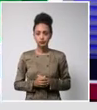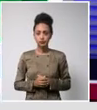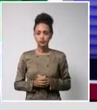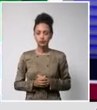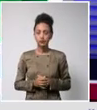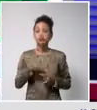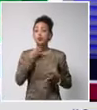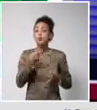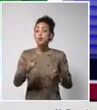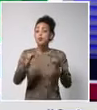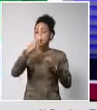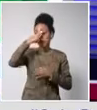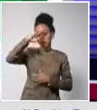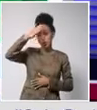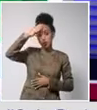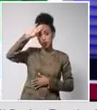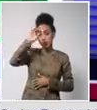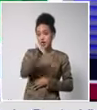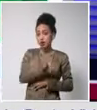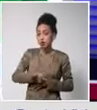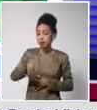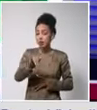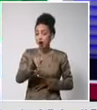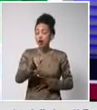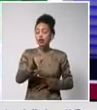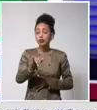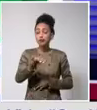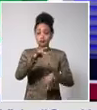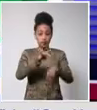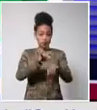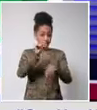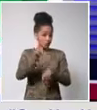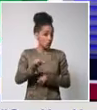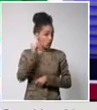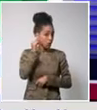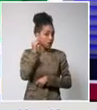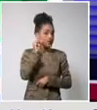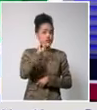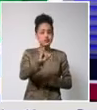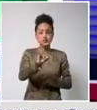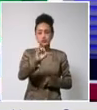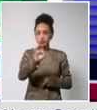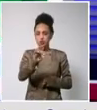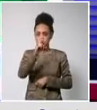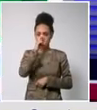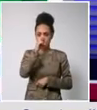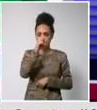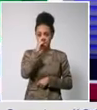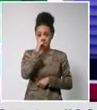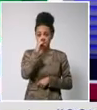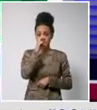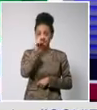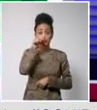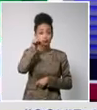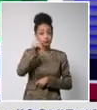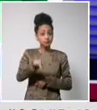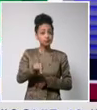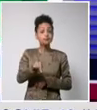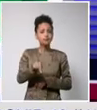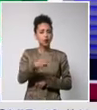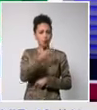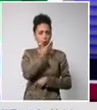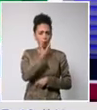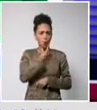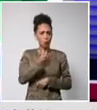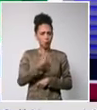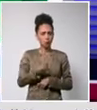Fallece en Cuba una paciente de 68 años, pudiéramos decir que relativamente